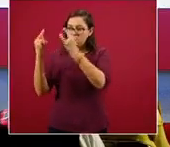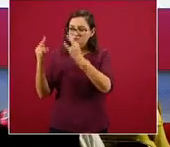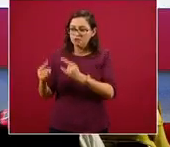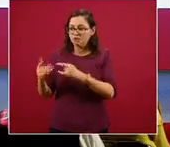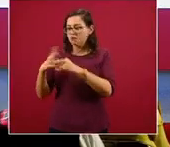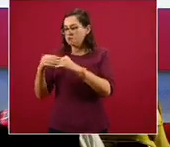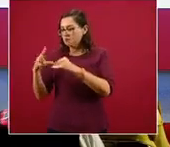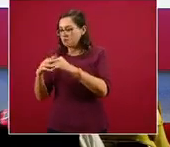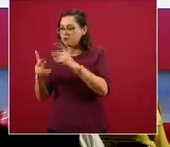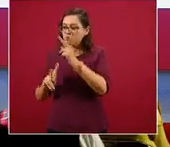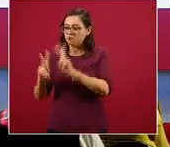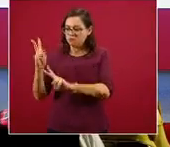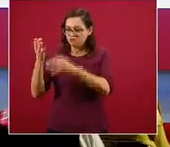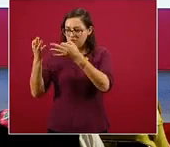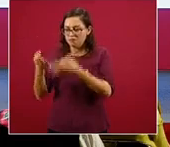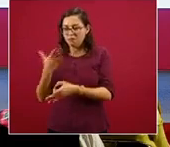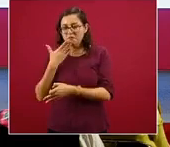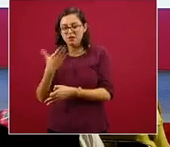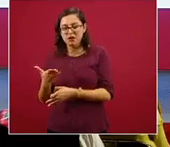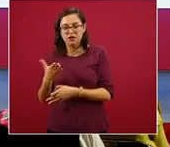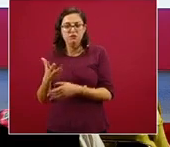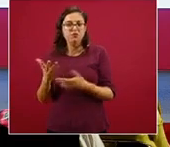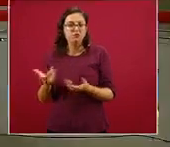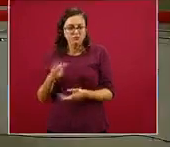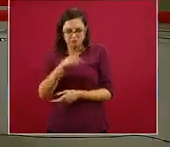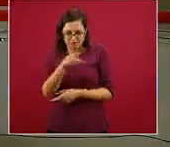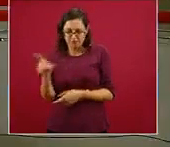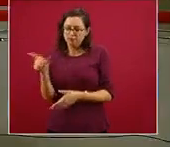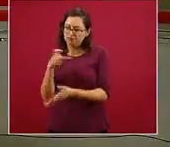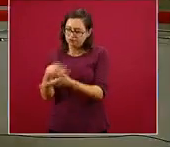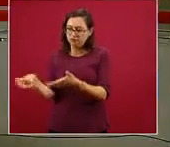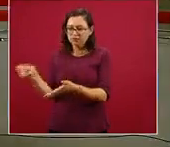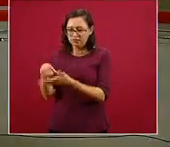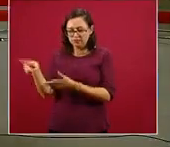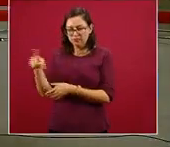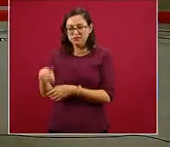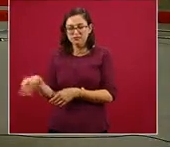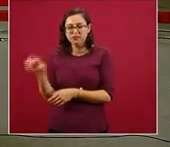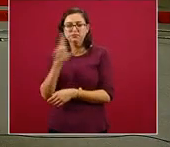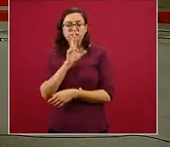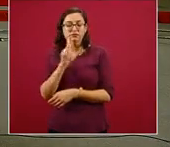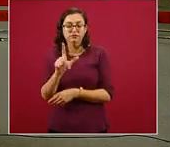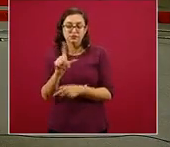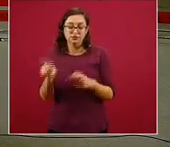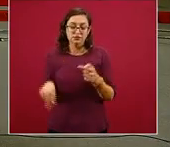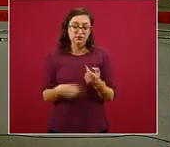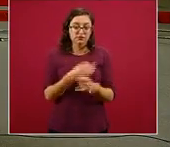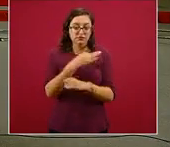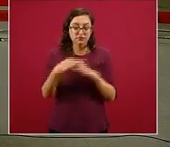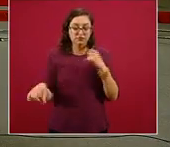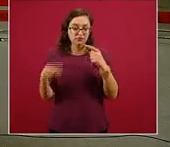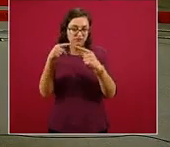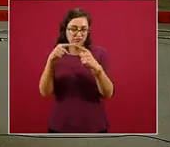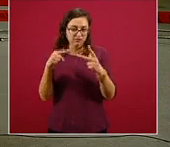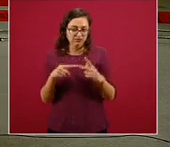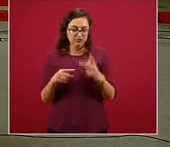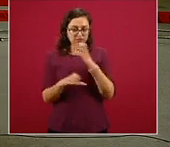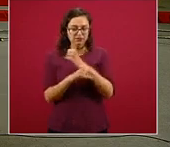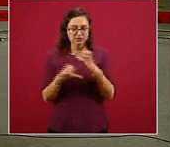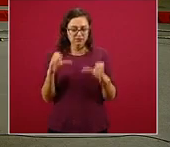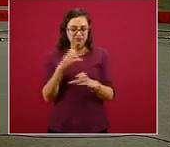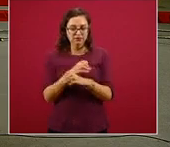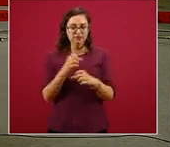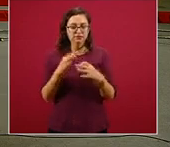Y finalmente, termino con 2 acciones clave que se están llevando a cabo. Por favor, la última.